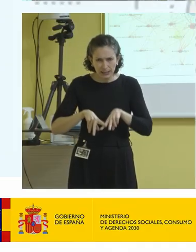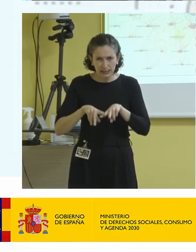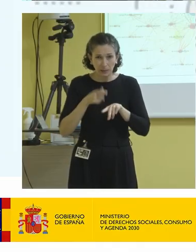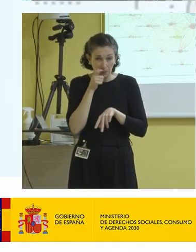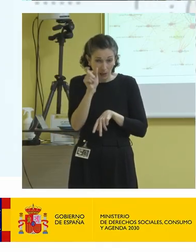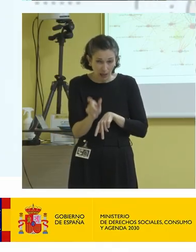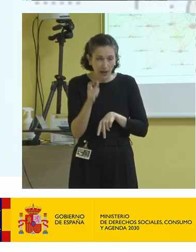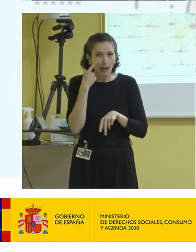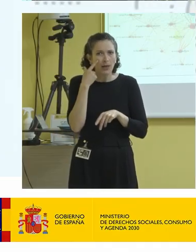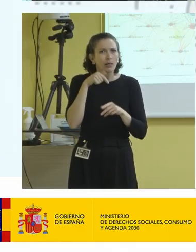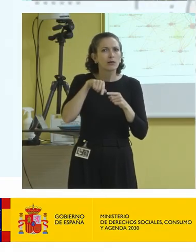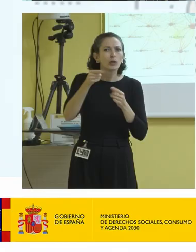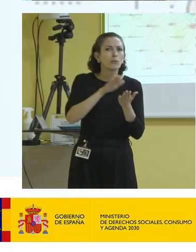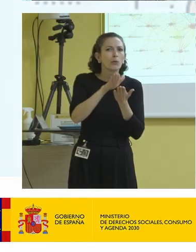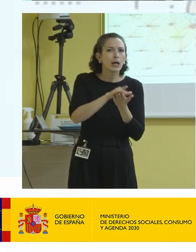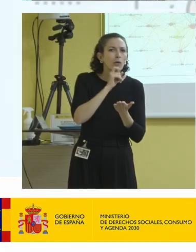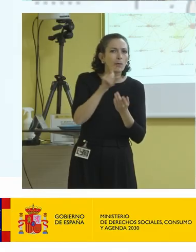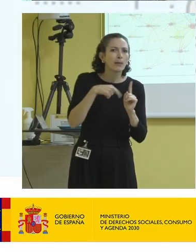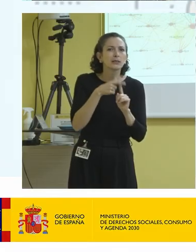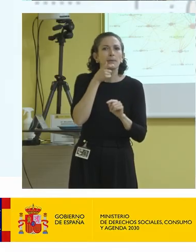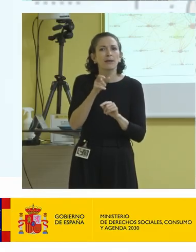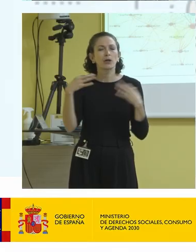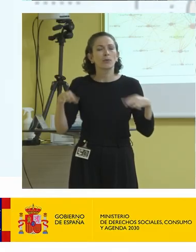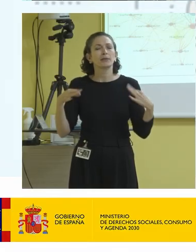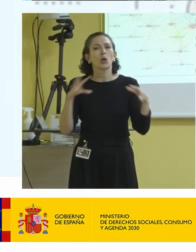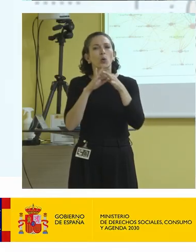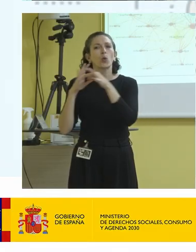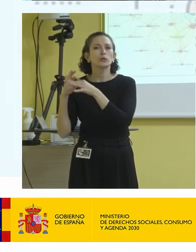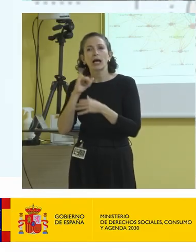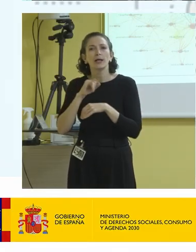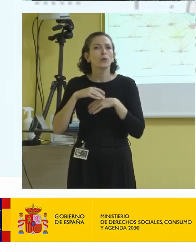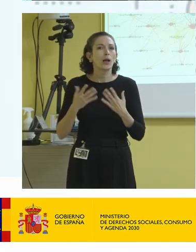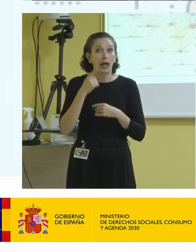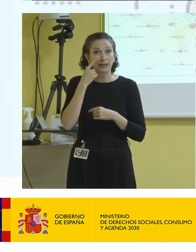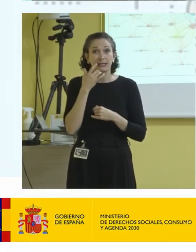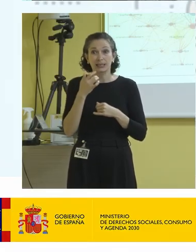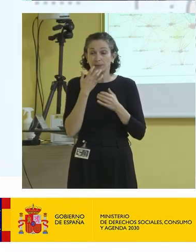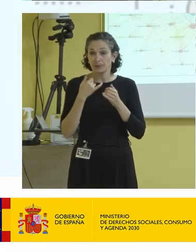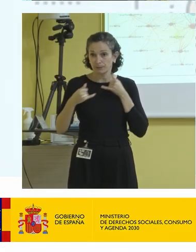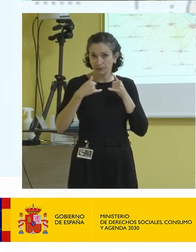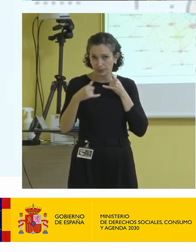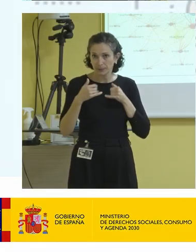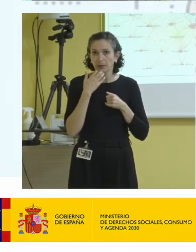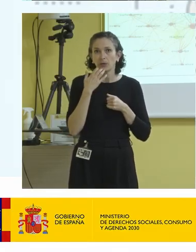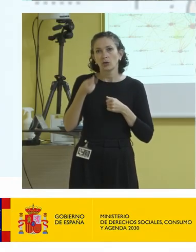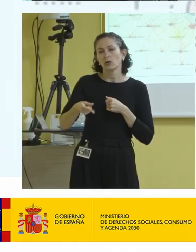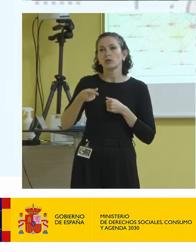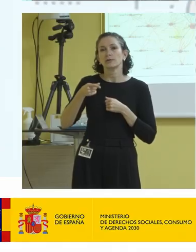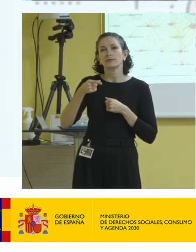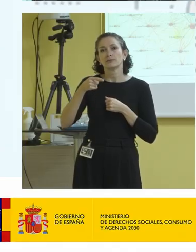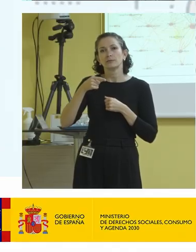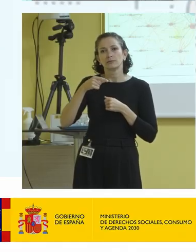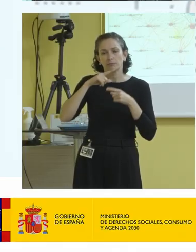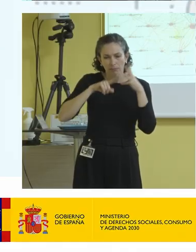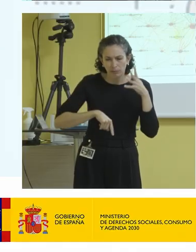se hacen publicaciones y qué términos van con qué. ¿Para qué? Para ver si hay líneas de investigación. A lo mejor tú buscas redes cerebrales, ves autismo y ves que hay una